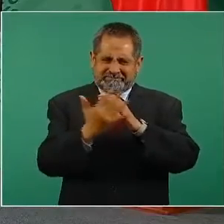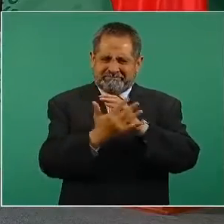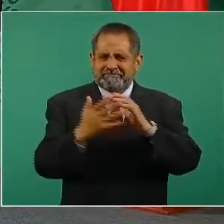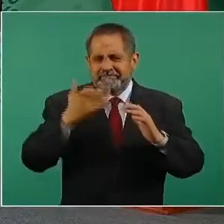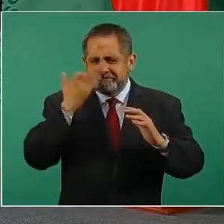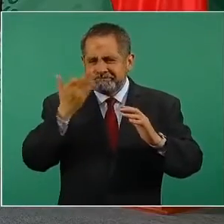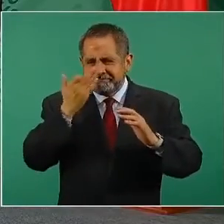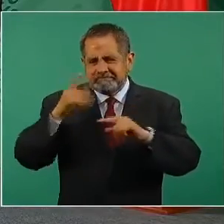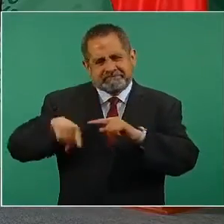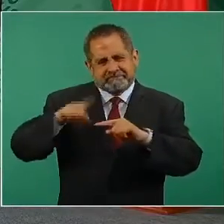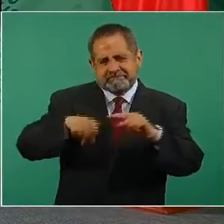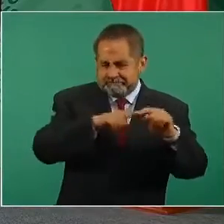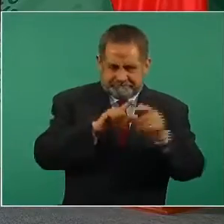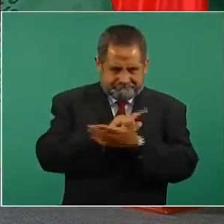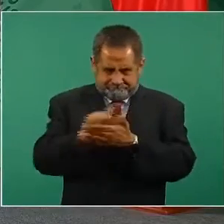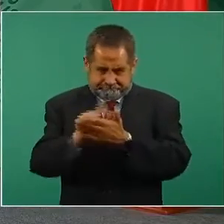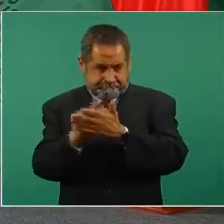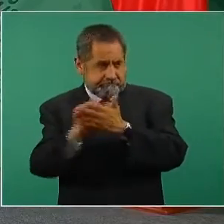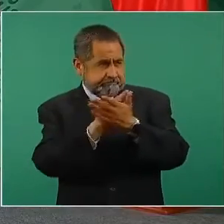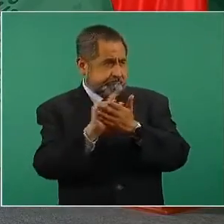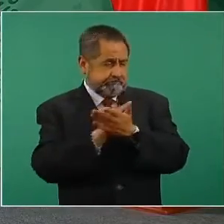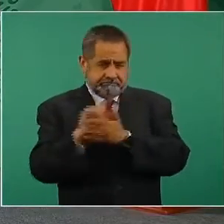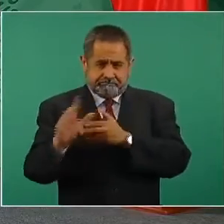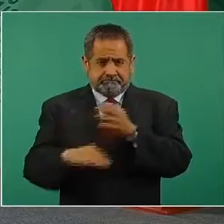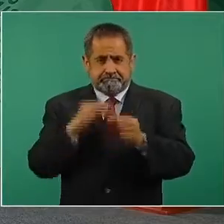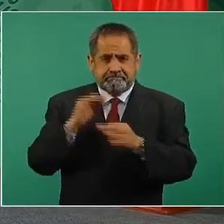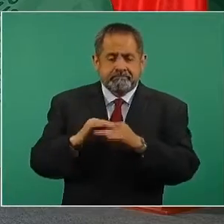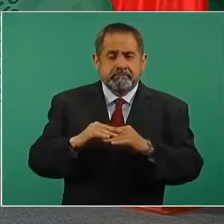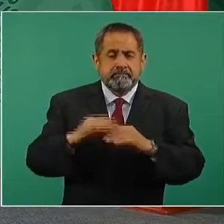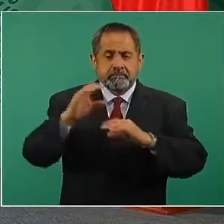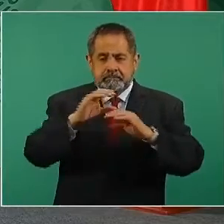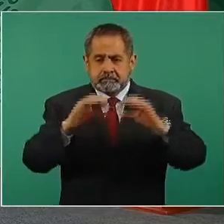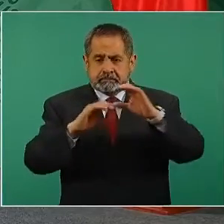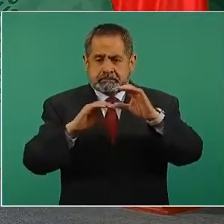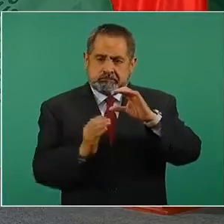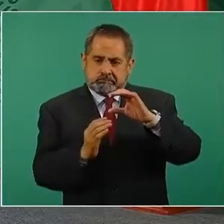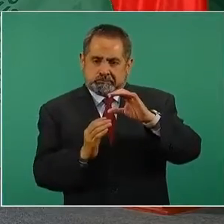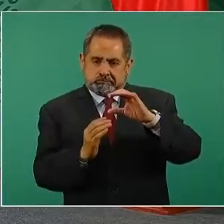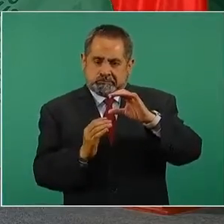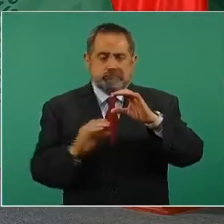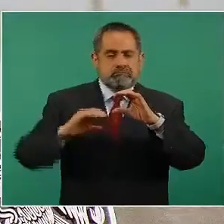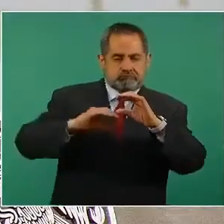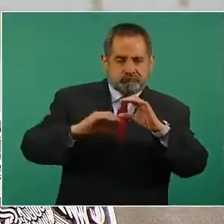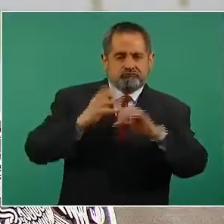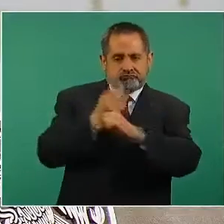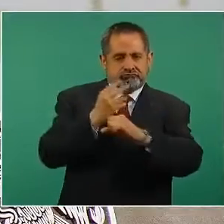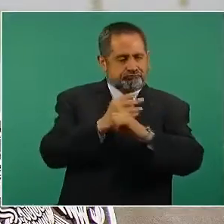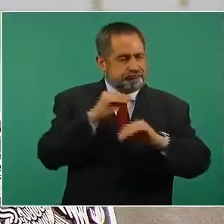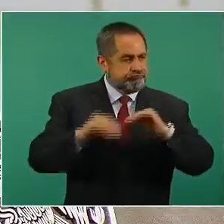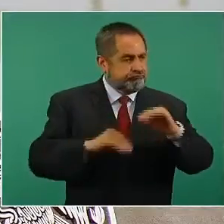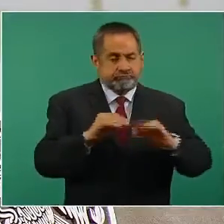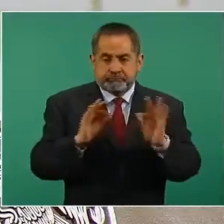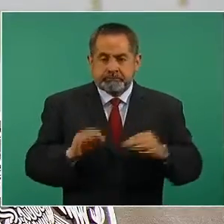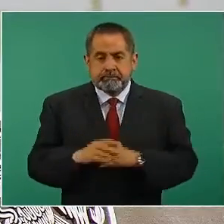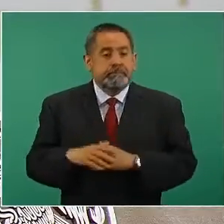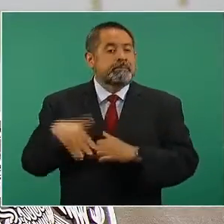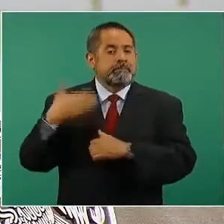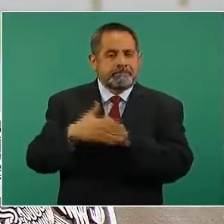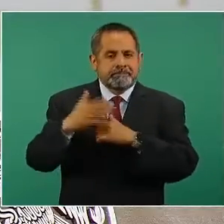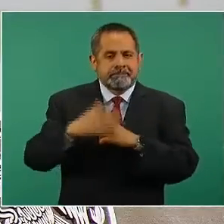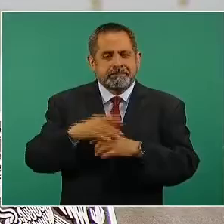las grietas y se reparan los enladrillados sueltos. Viene otra etapa de la restauración de las esculturas y de